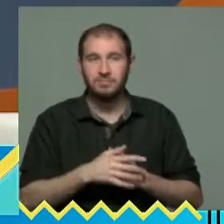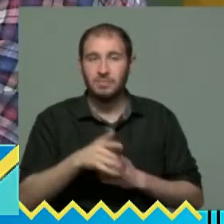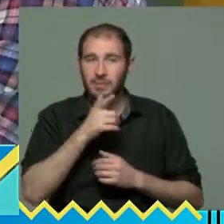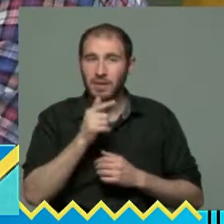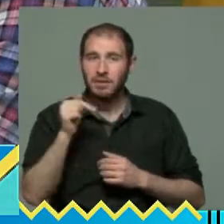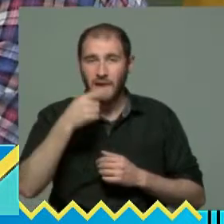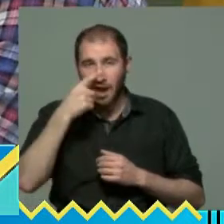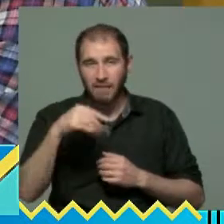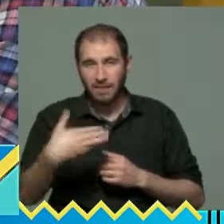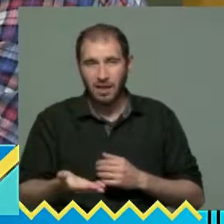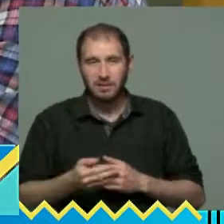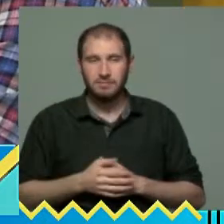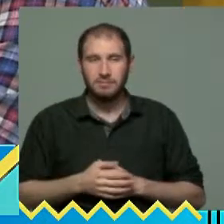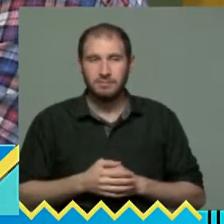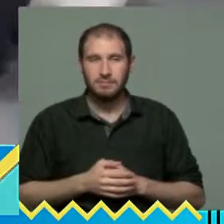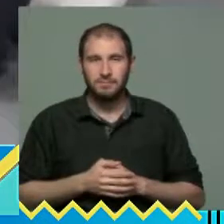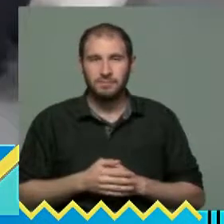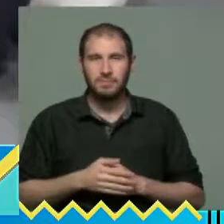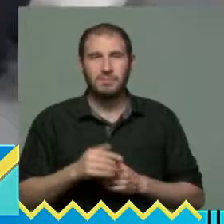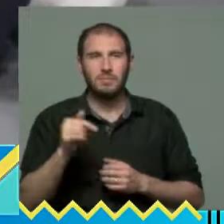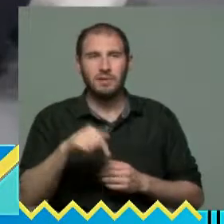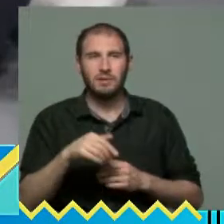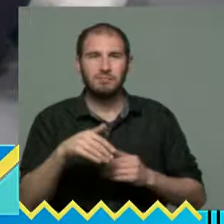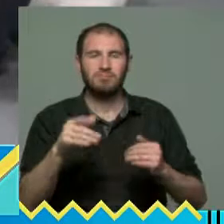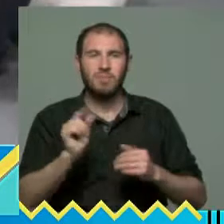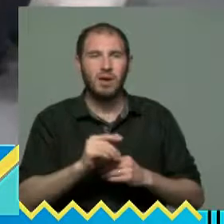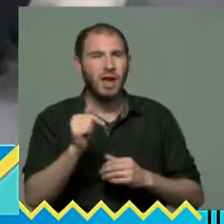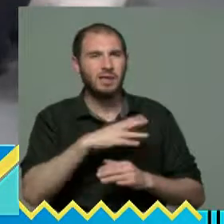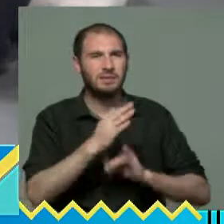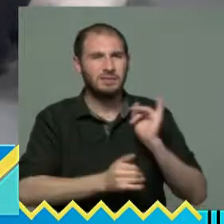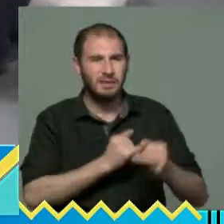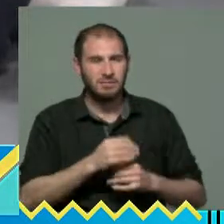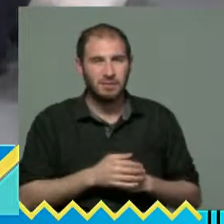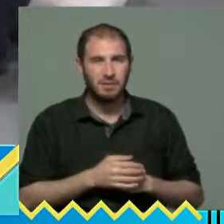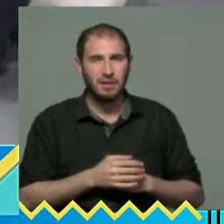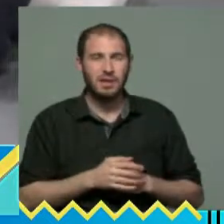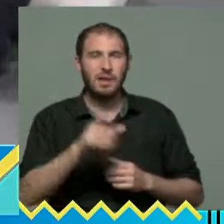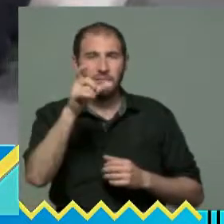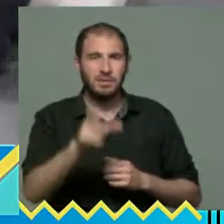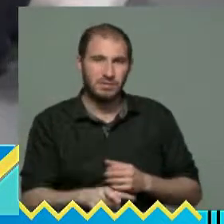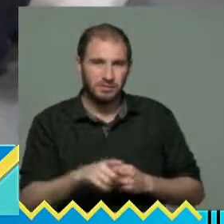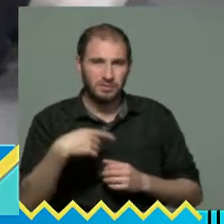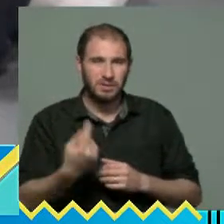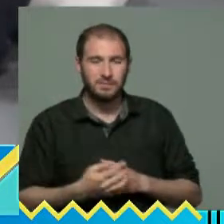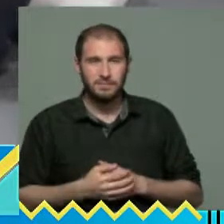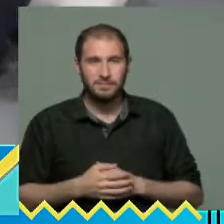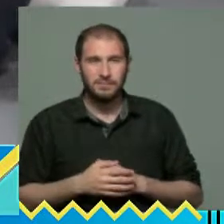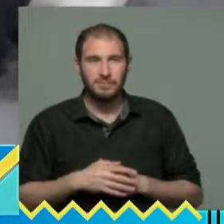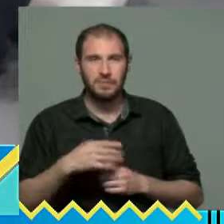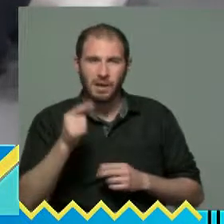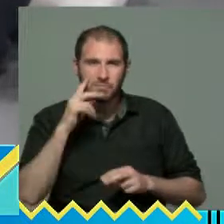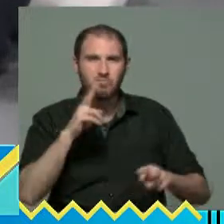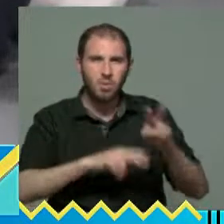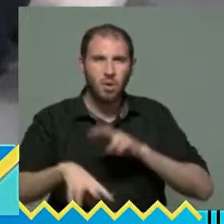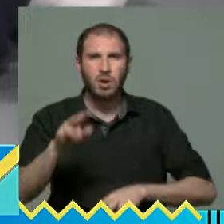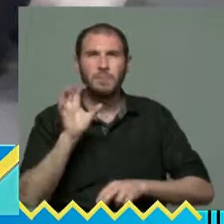al final le terminó jugando en contra, fraguando los votos. Hay siempre como una figura que estaría buscando